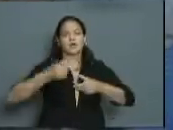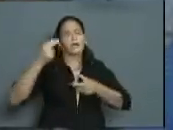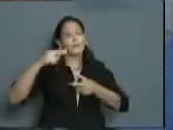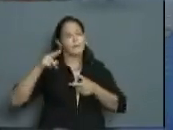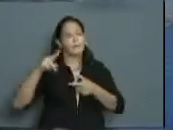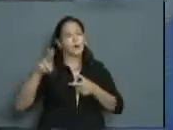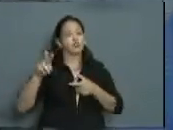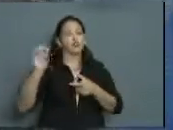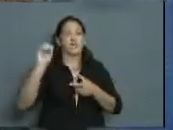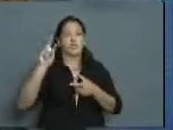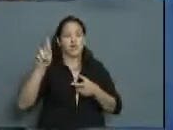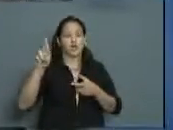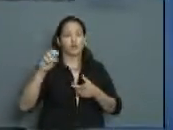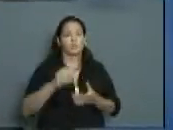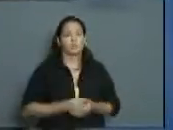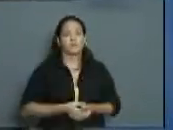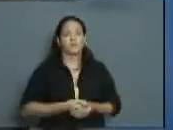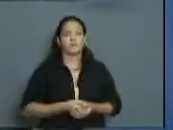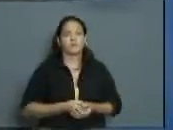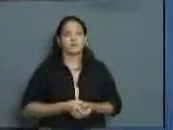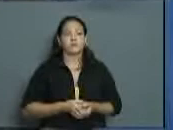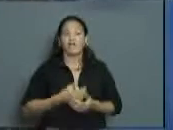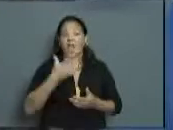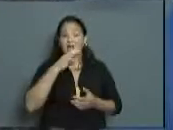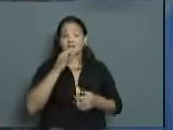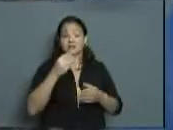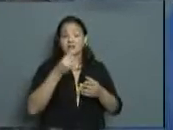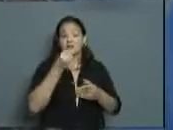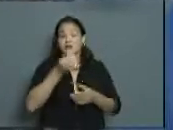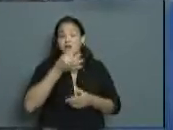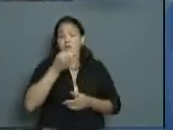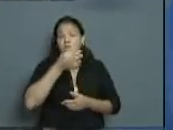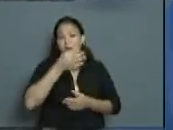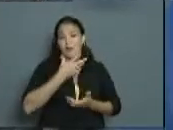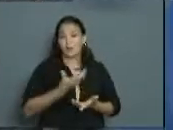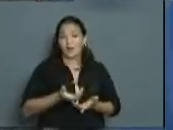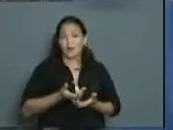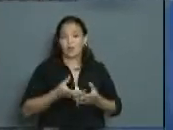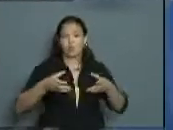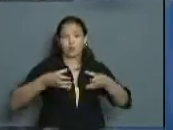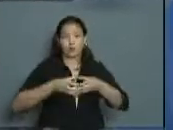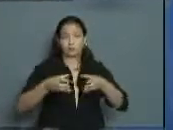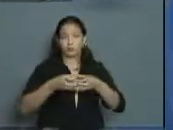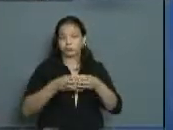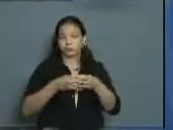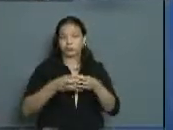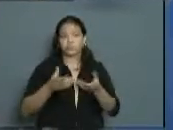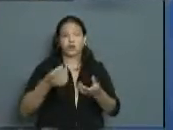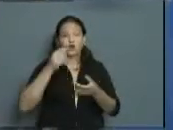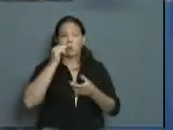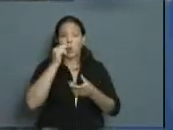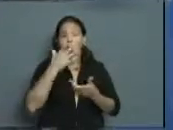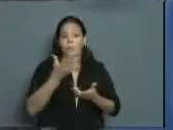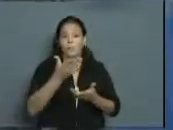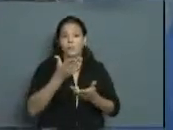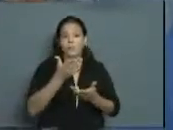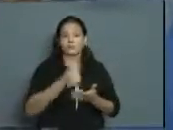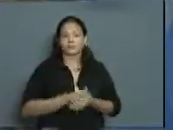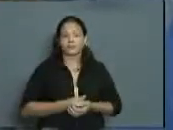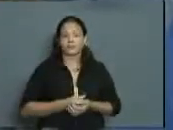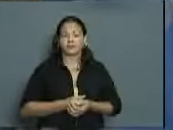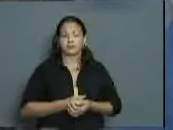oro. Bueno, como se sabe, ya se ha dicho, ha sido seleccionado como comisionado provincial de béisbol Leonardo París Thompson. Mientras